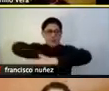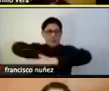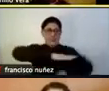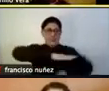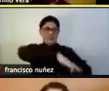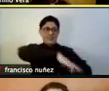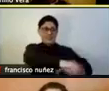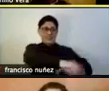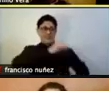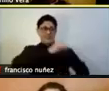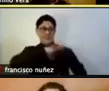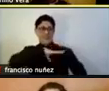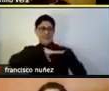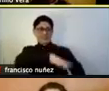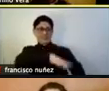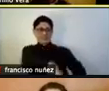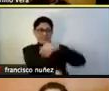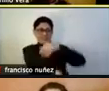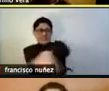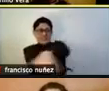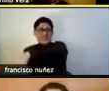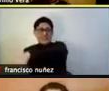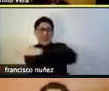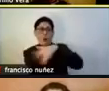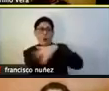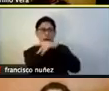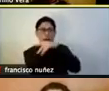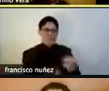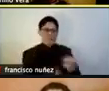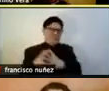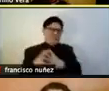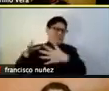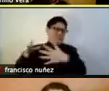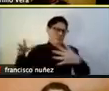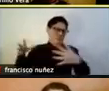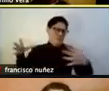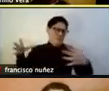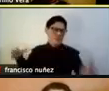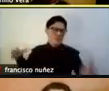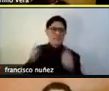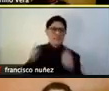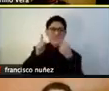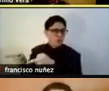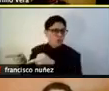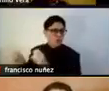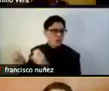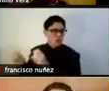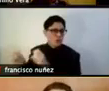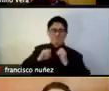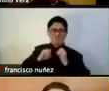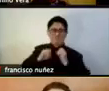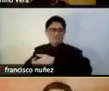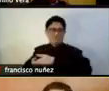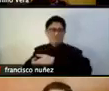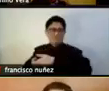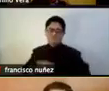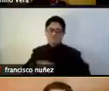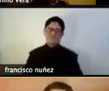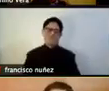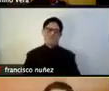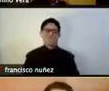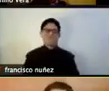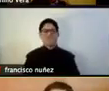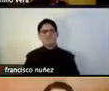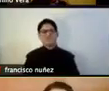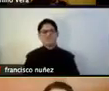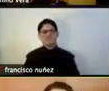innegable de que los desafíos están allí. Bueno, profesor, si le parece, voy a tomar la primera